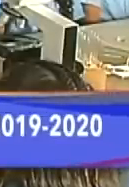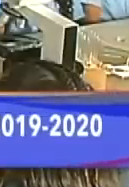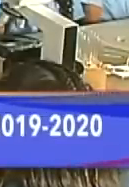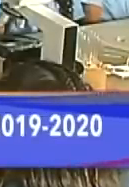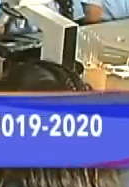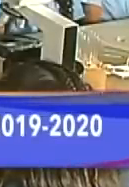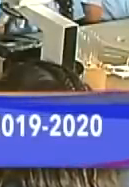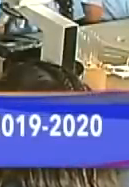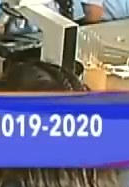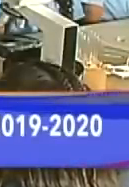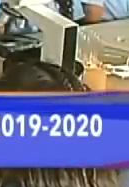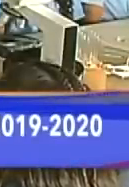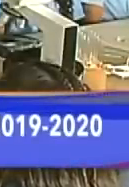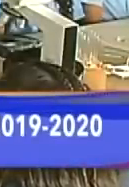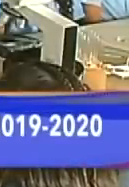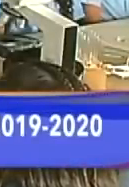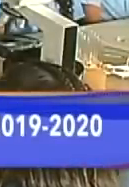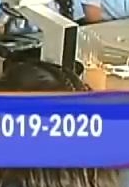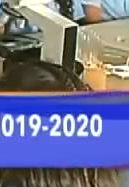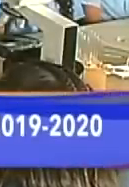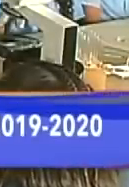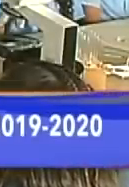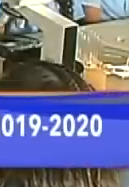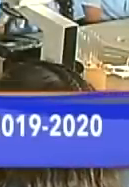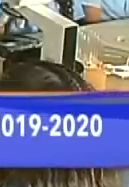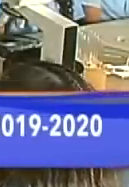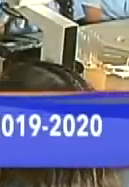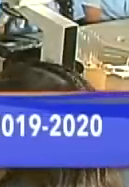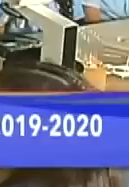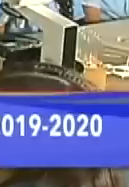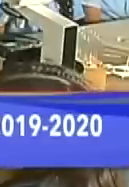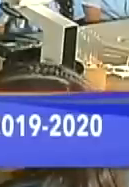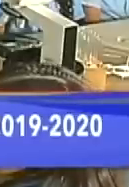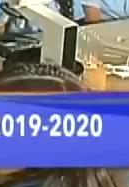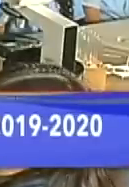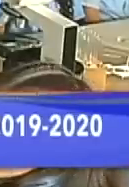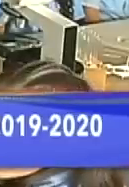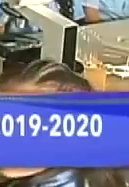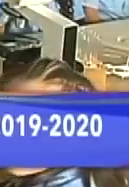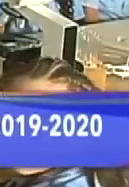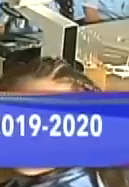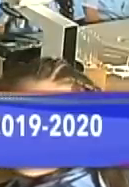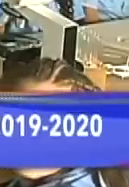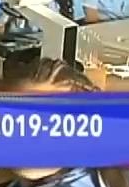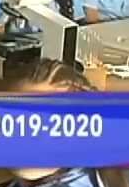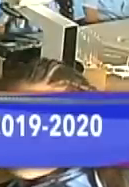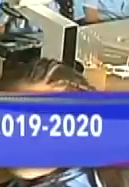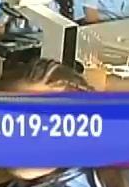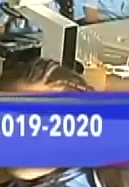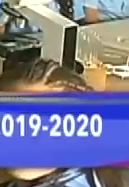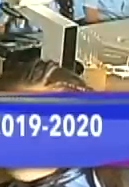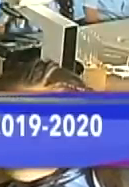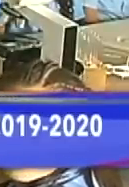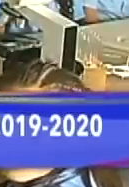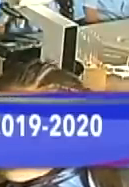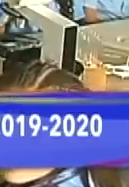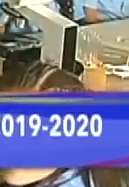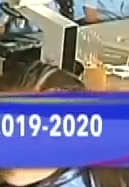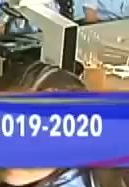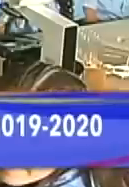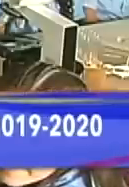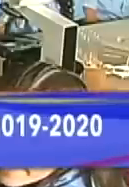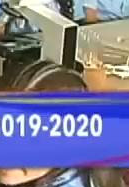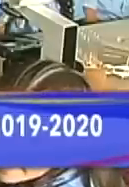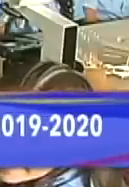escuela participaron del trabajo de la escuela de la vigilancia y ahora muchas madres del sector están incorporadas como